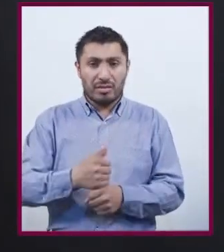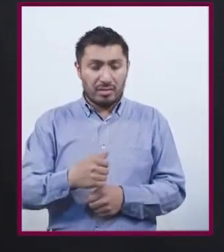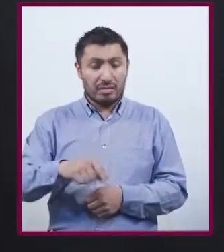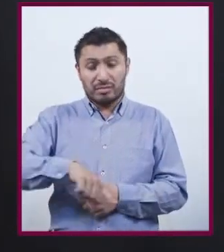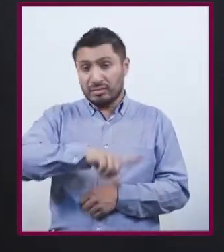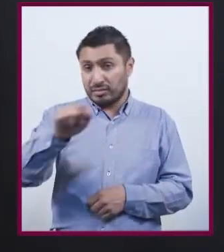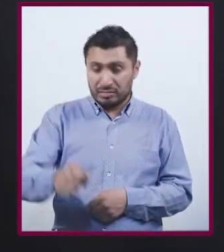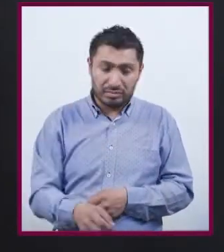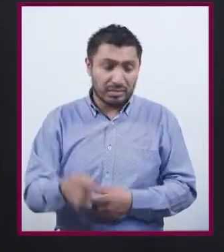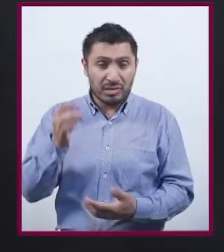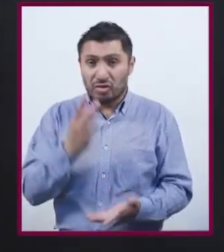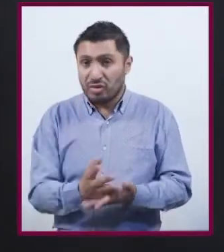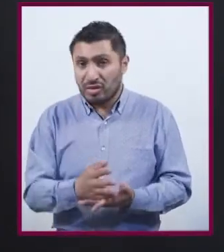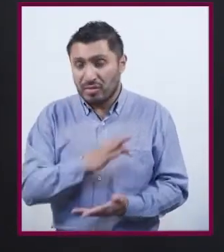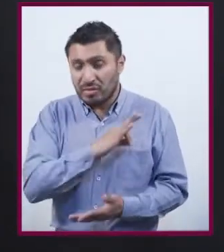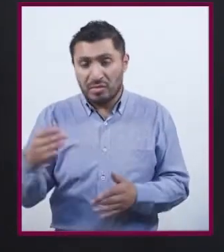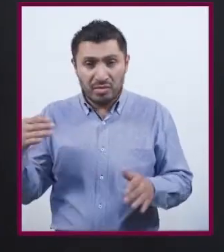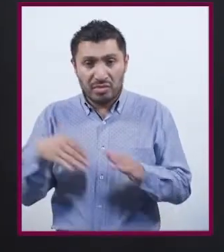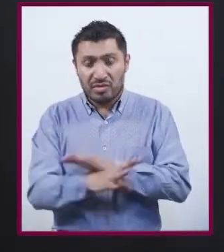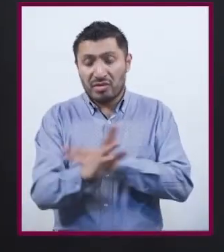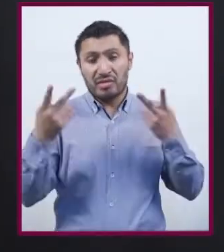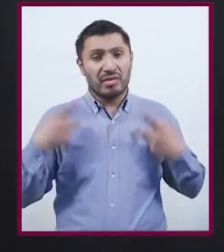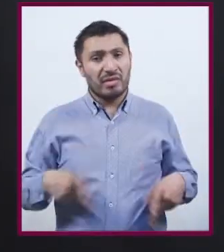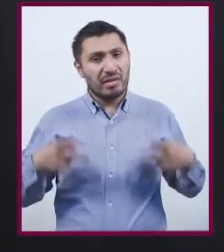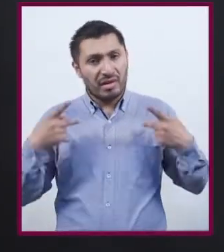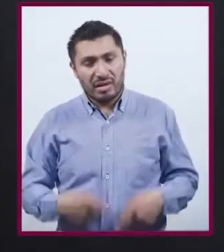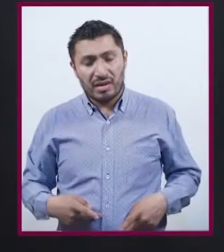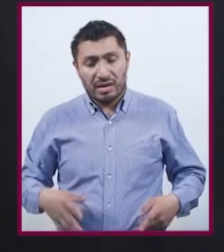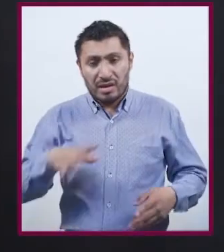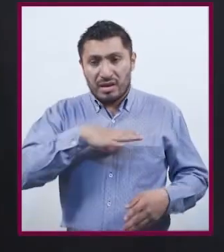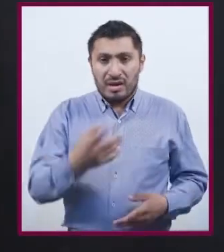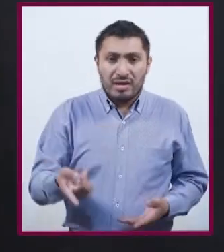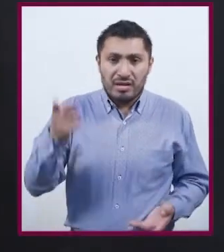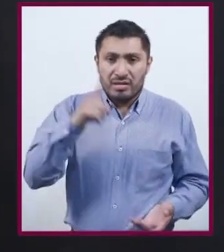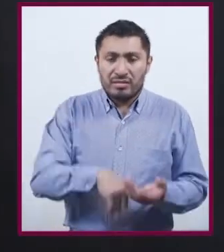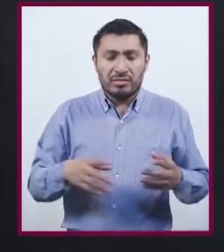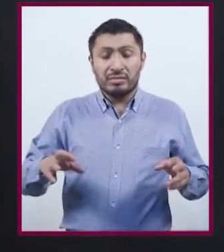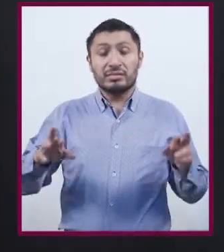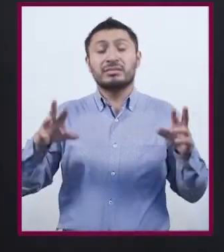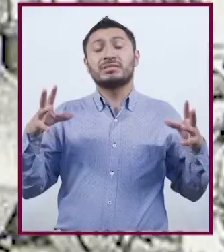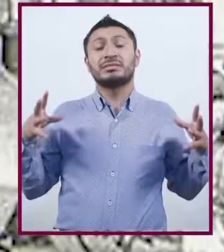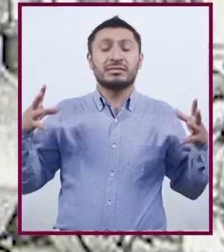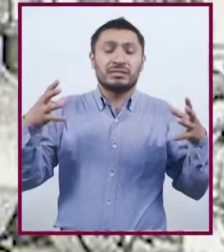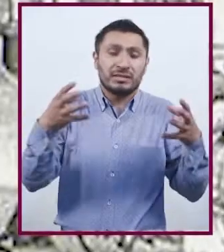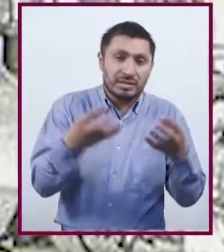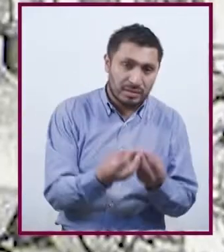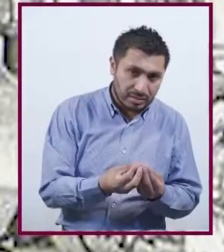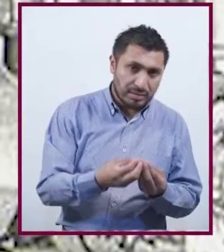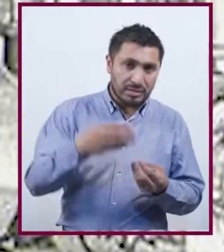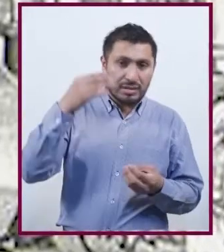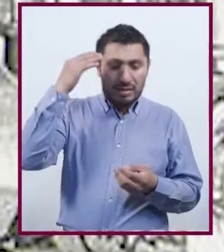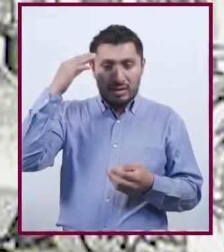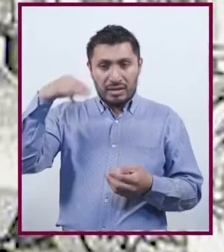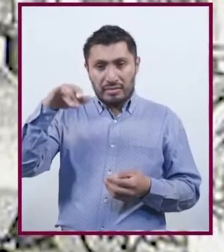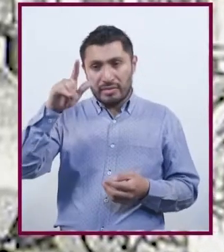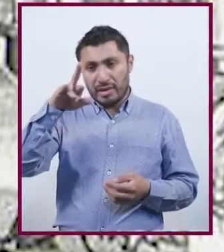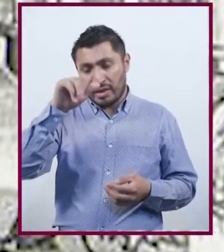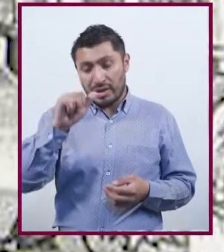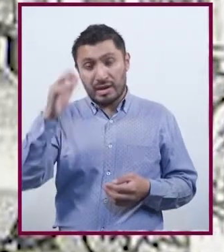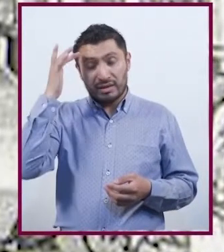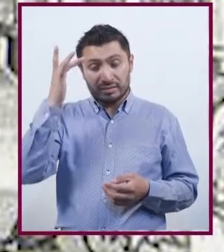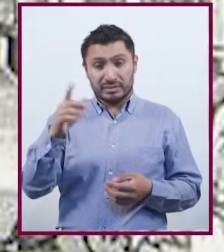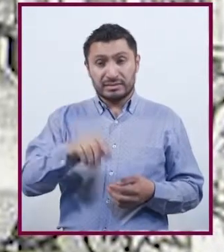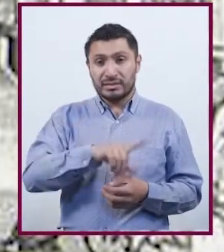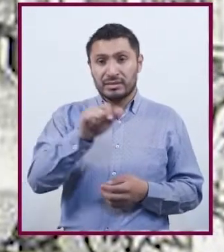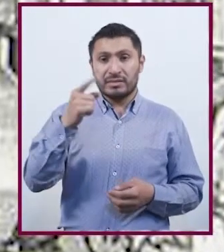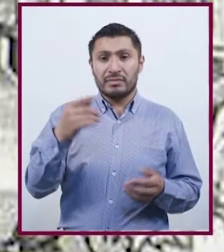solamente podían ingresar las personas que formaban parte de la congregación de María Santísima. Y fue hasta